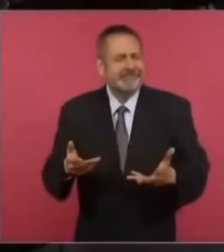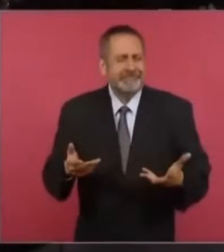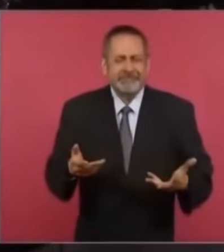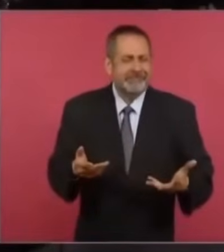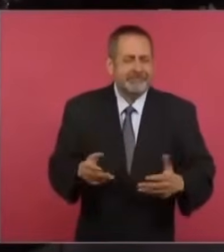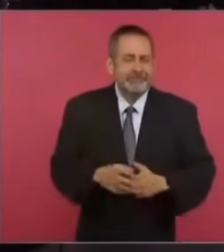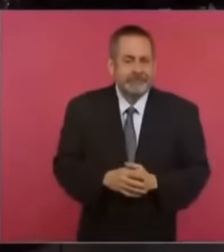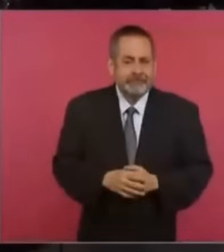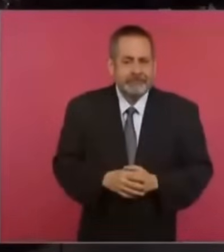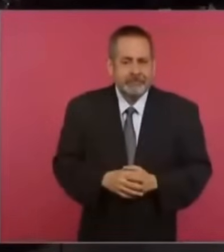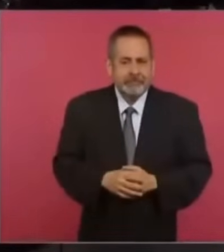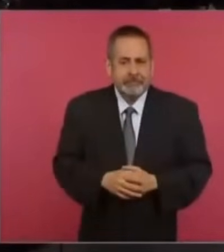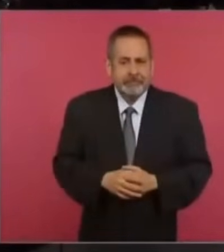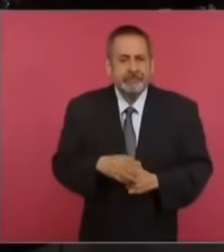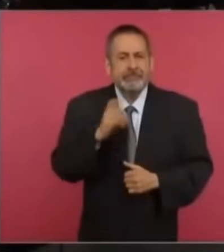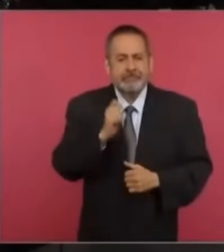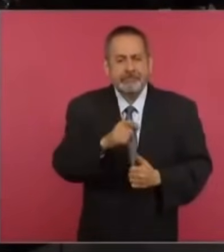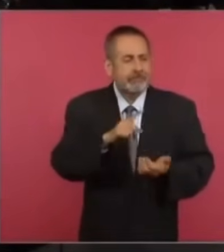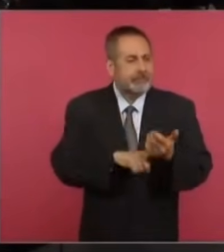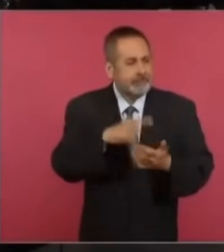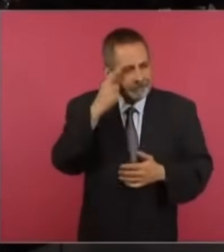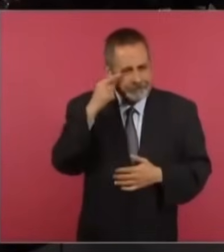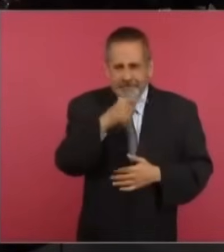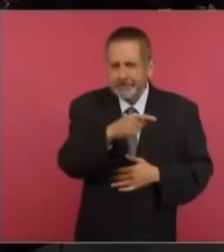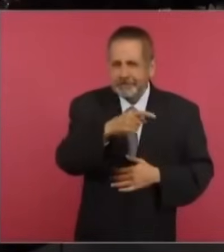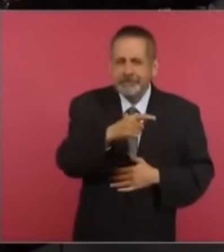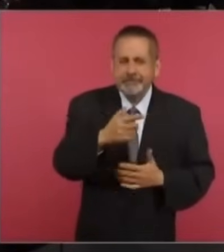de consumar